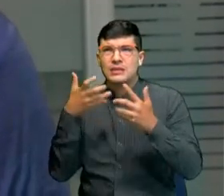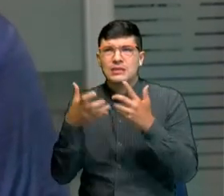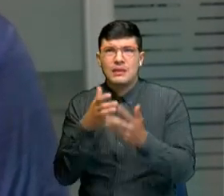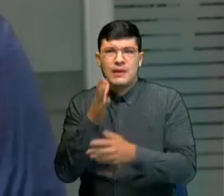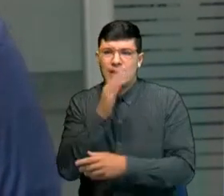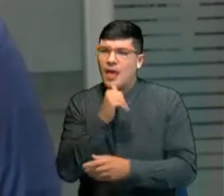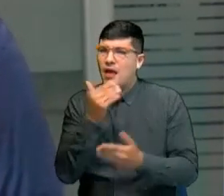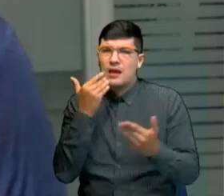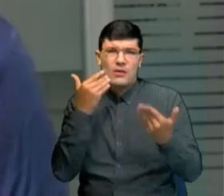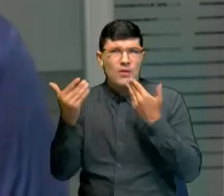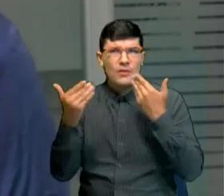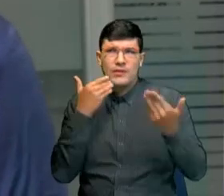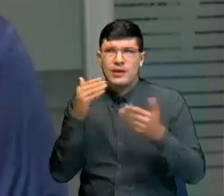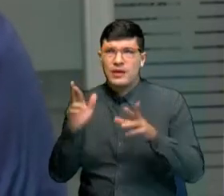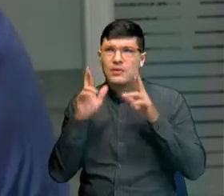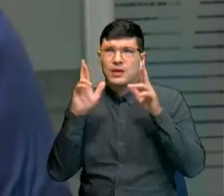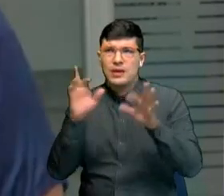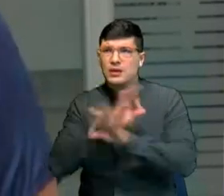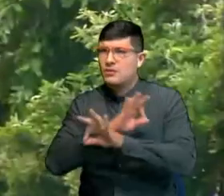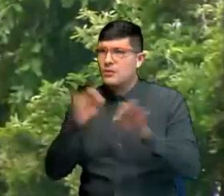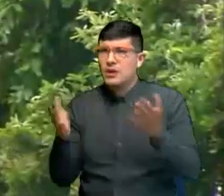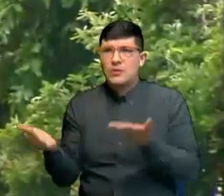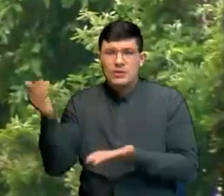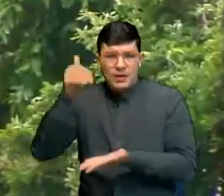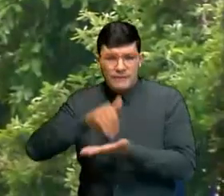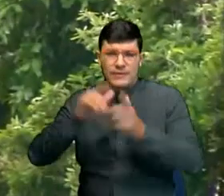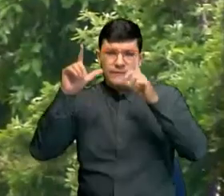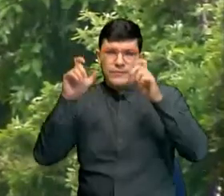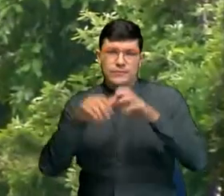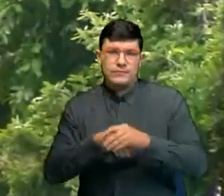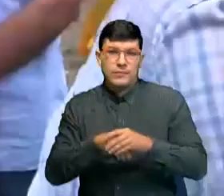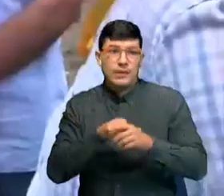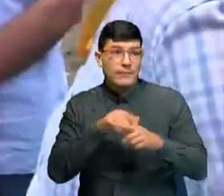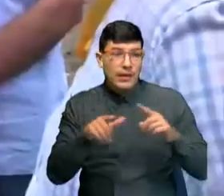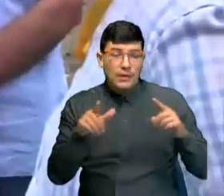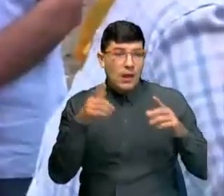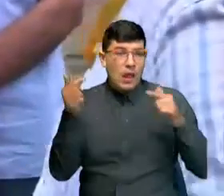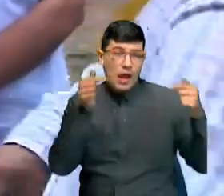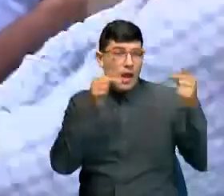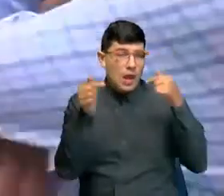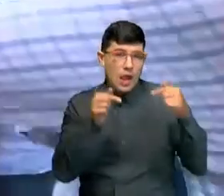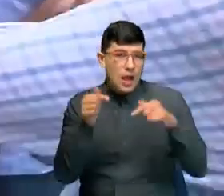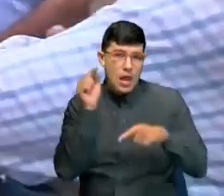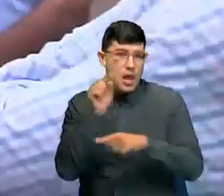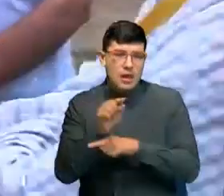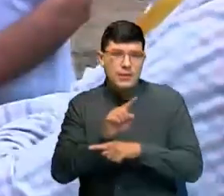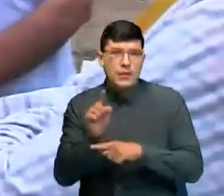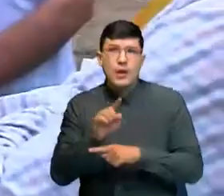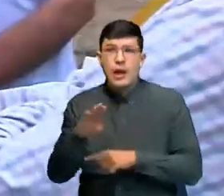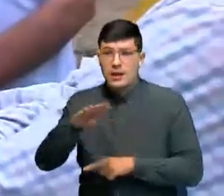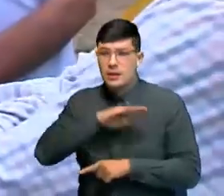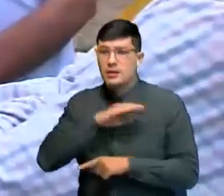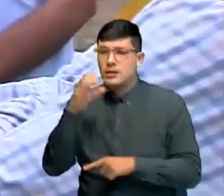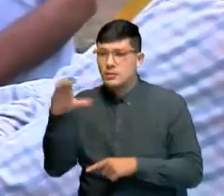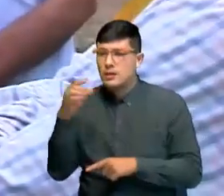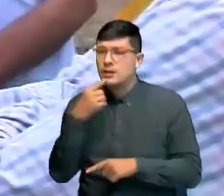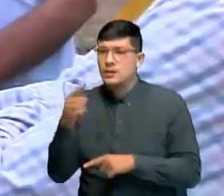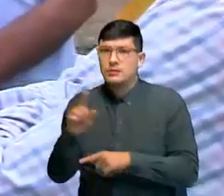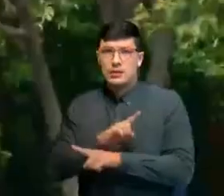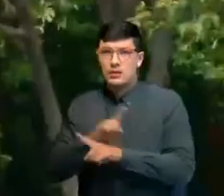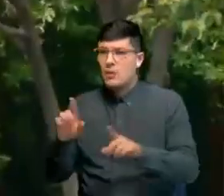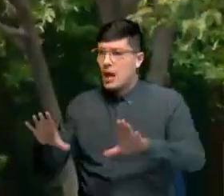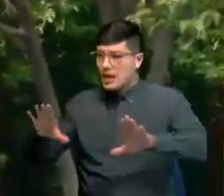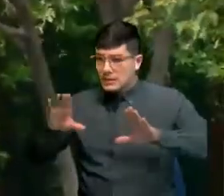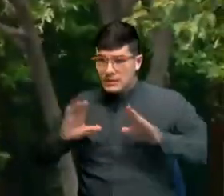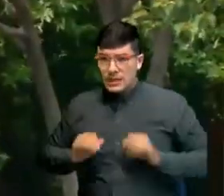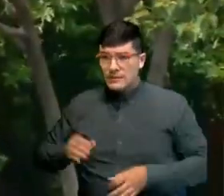confiable y espero que no las vuelvan a poner. Pero la polémica no para ahí. El alcalde de Cúcuta, César Rojas, anunció no acatar el